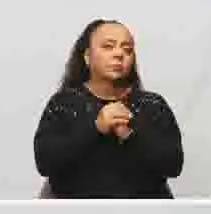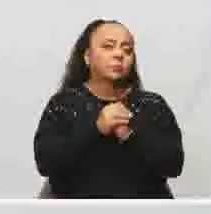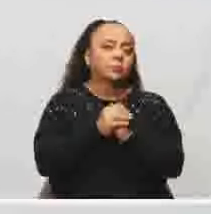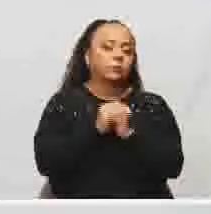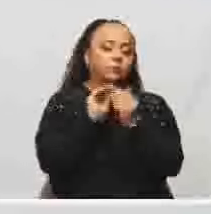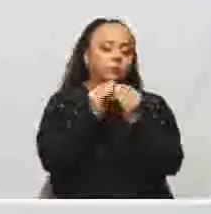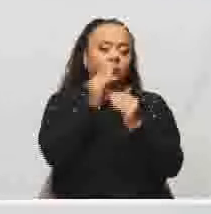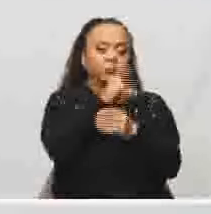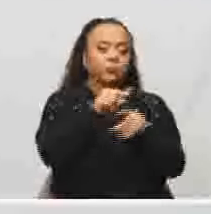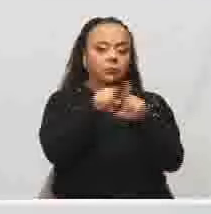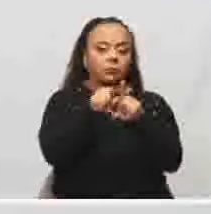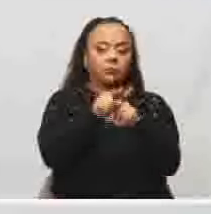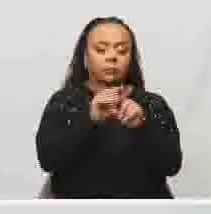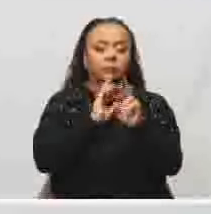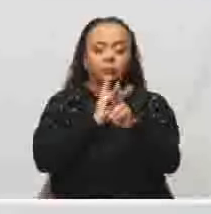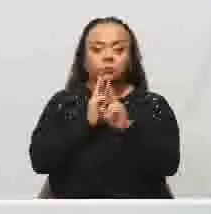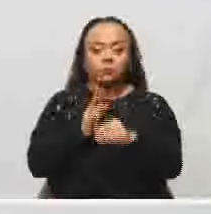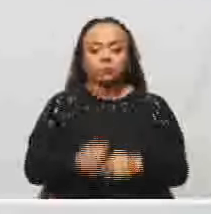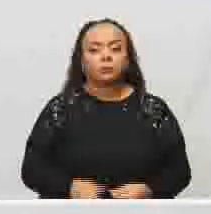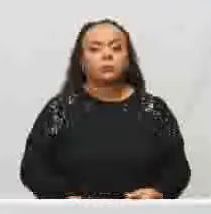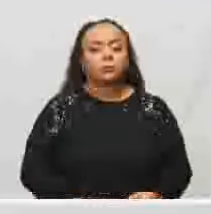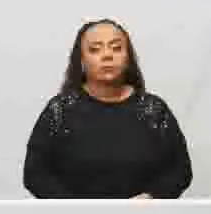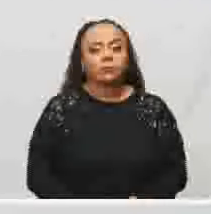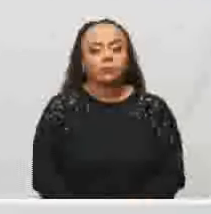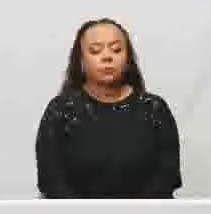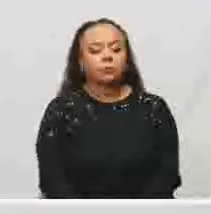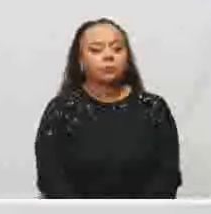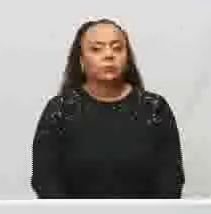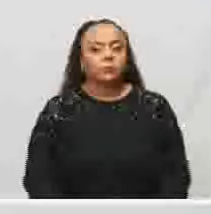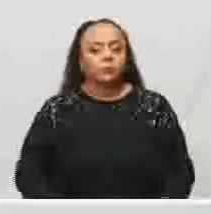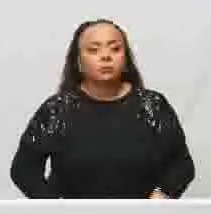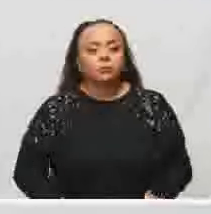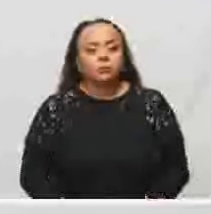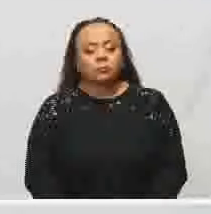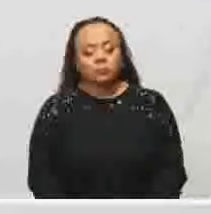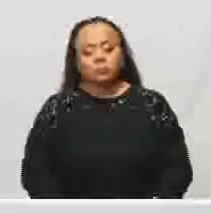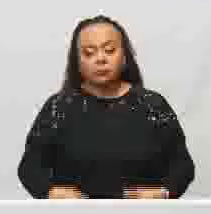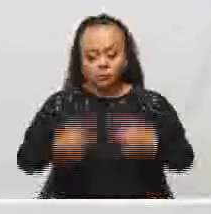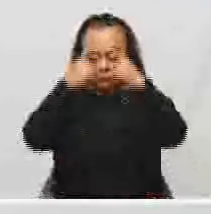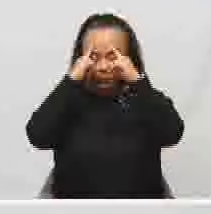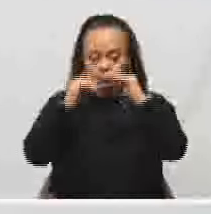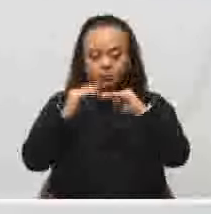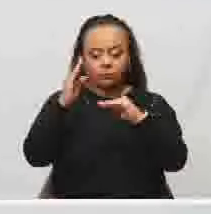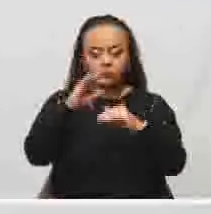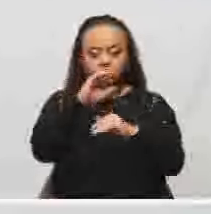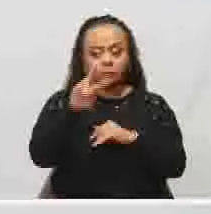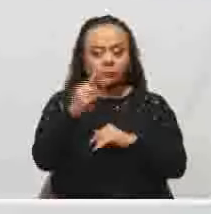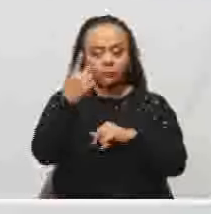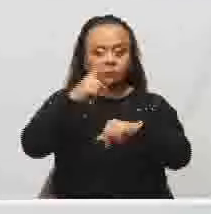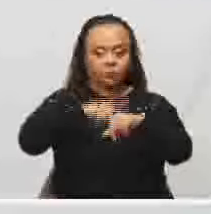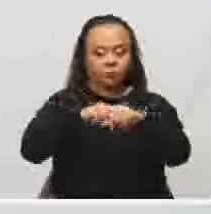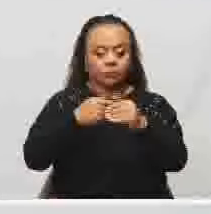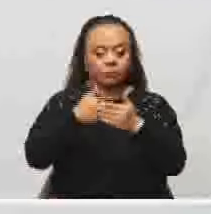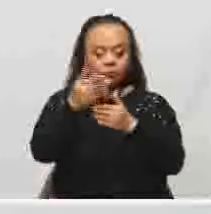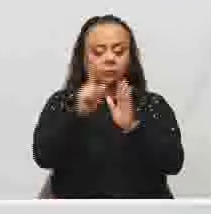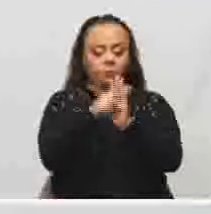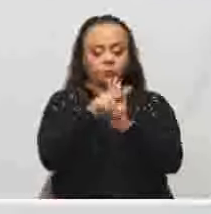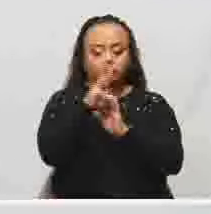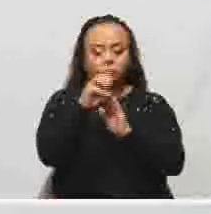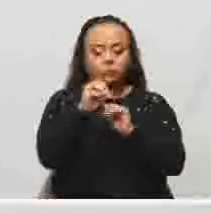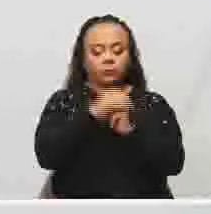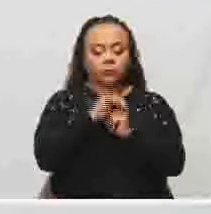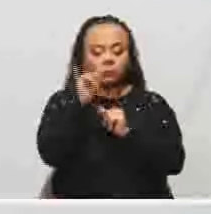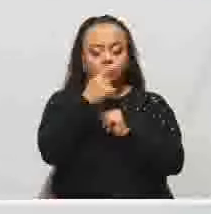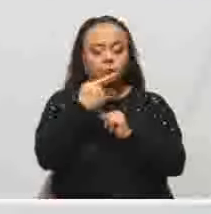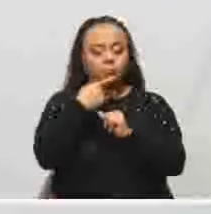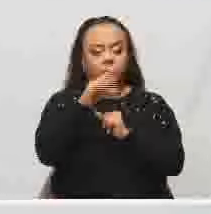numérica y también la tendencia de rendimiento si logra superar eh los segundos tiempos después de el minuto 60 como